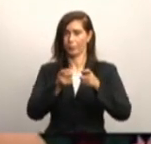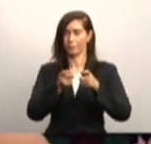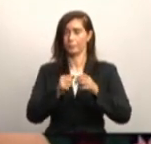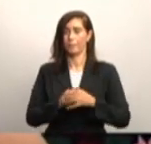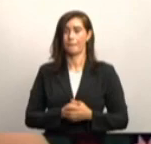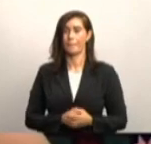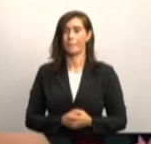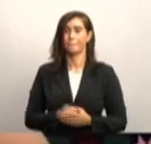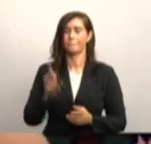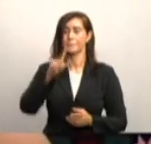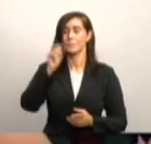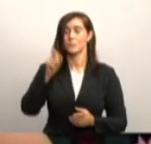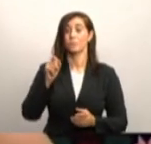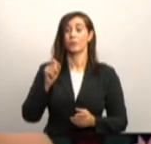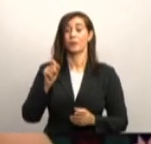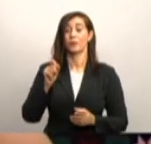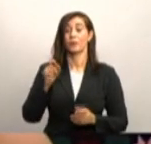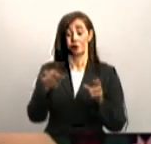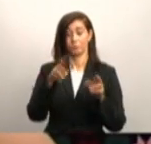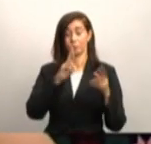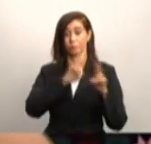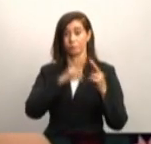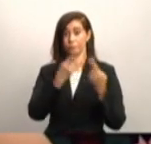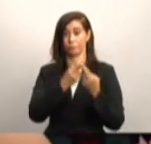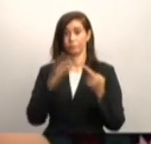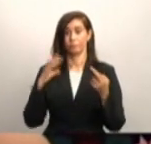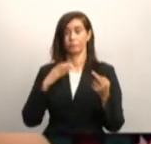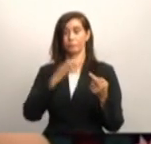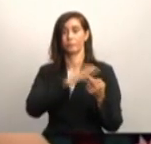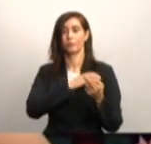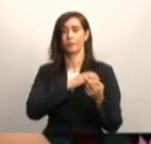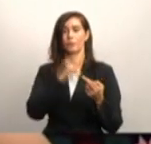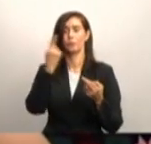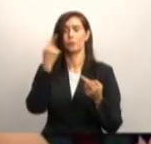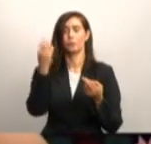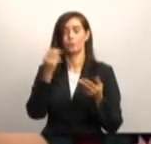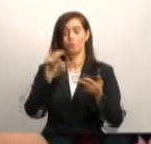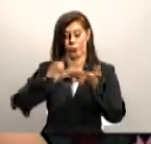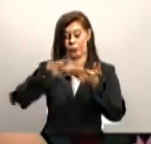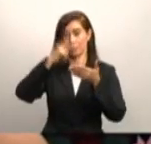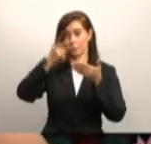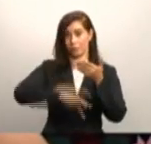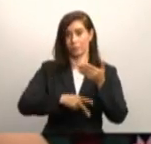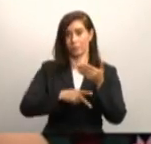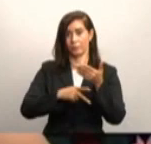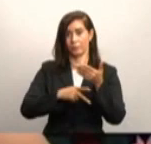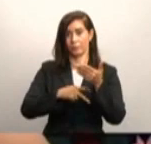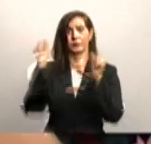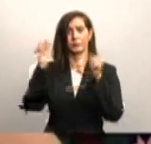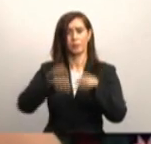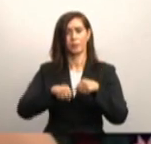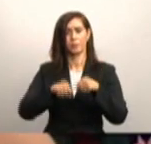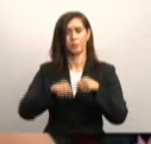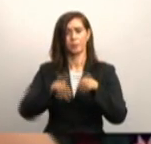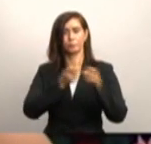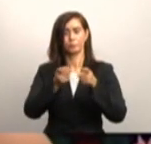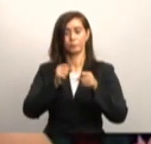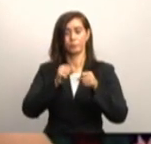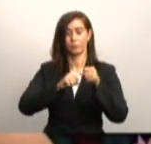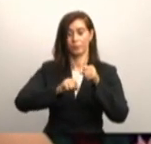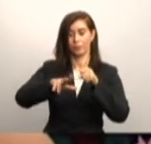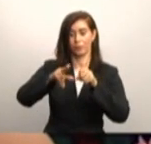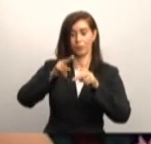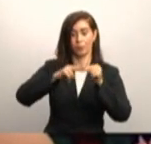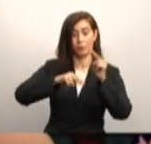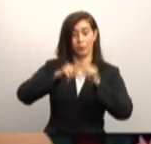comisión, ¿cómo van esos trabajos? ¿En qué momento se piensa que será posible el cierre técnico del vertedero de Duquesa y la construcción de